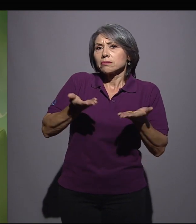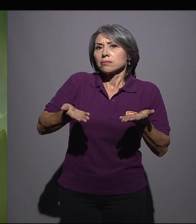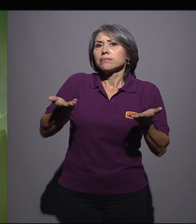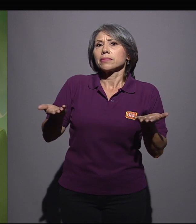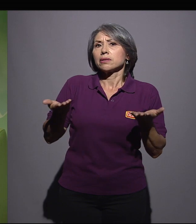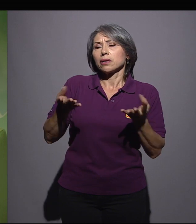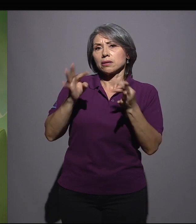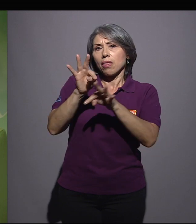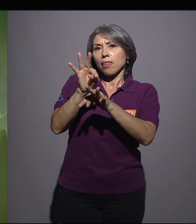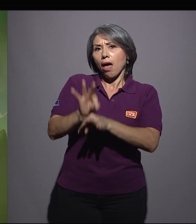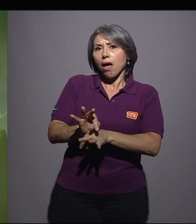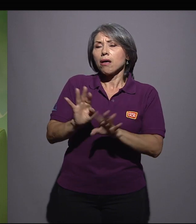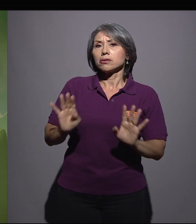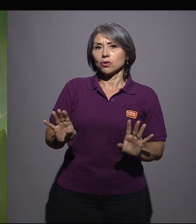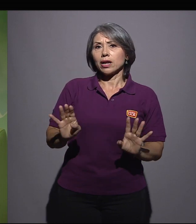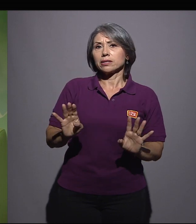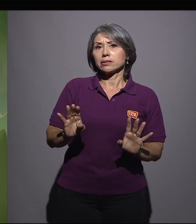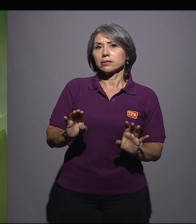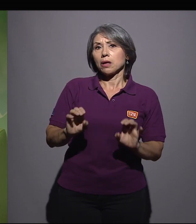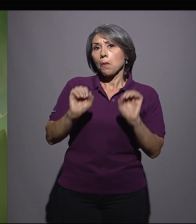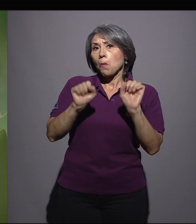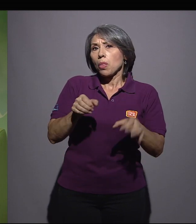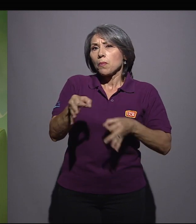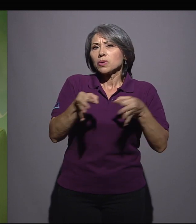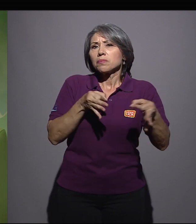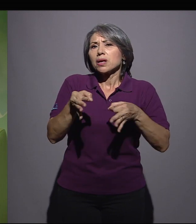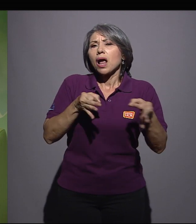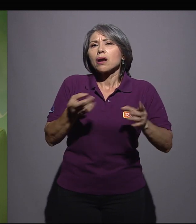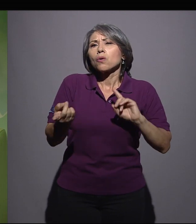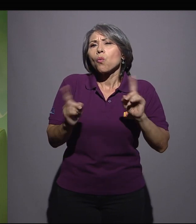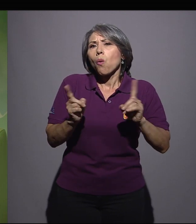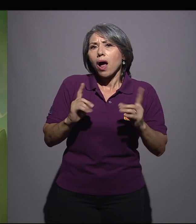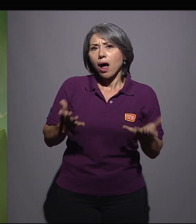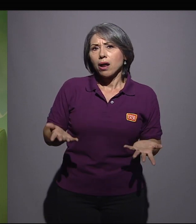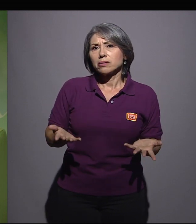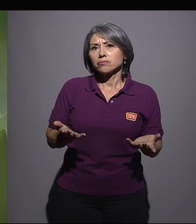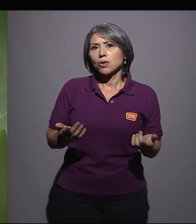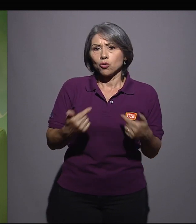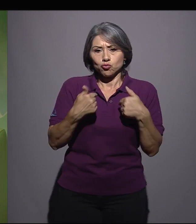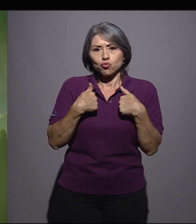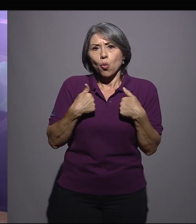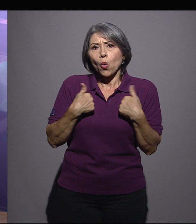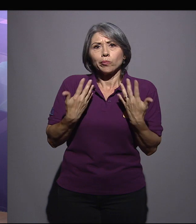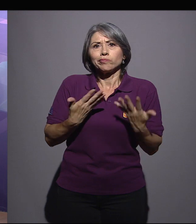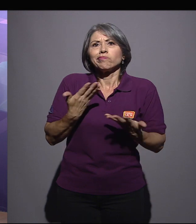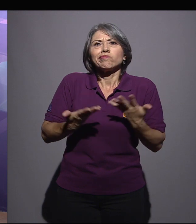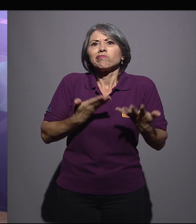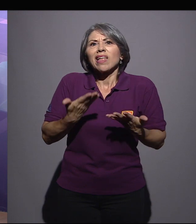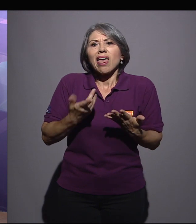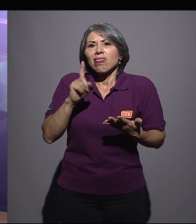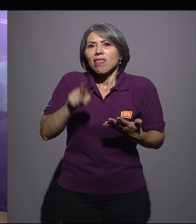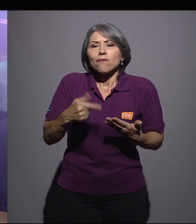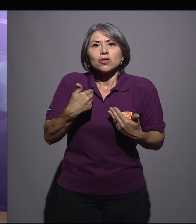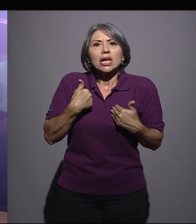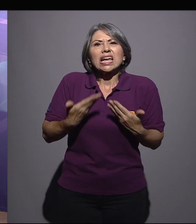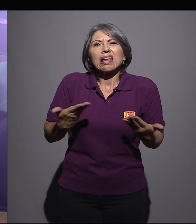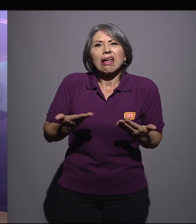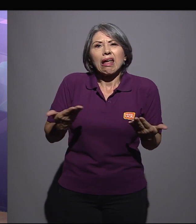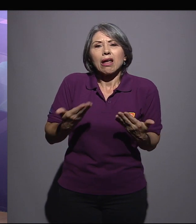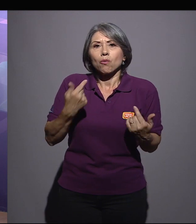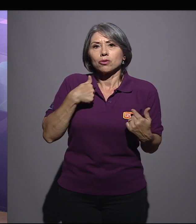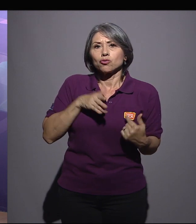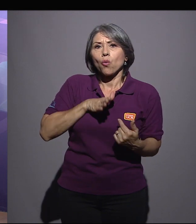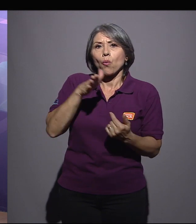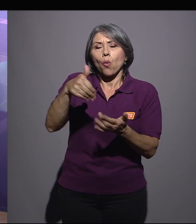son tradicionales, si pudiéramos explicar cuáles son, ¿verdad?, qué es lo que yo tengo que tener a disposición cuando llego a la Junta